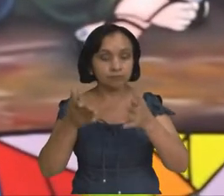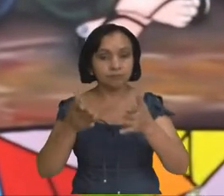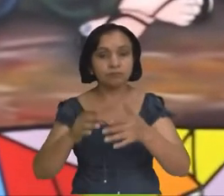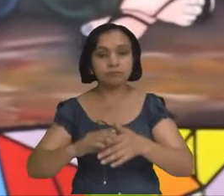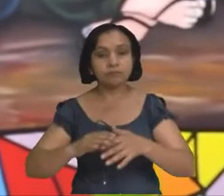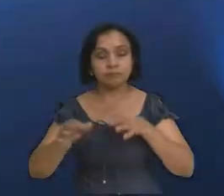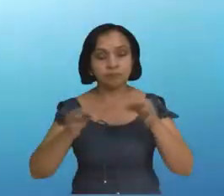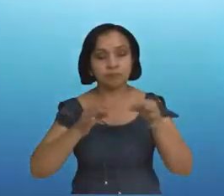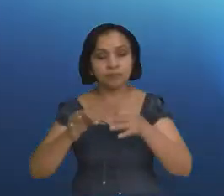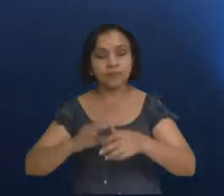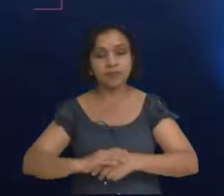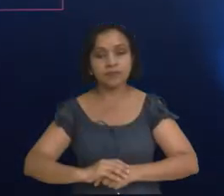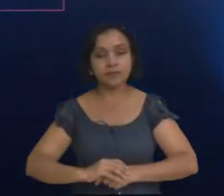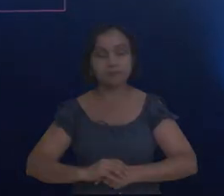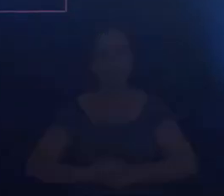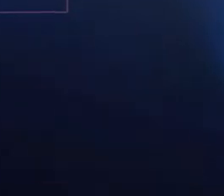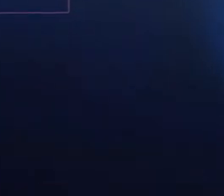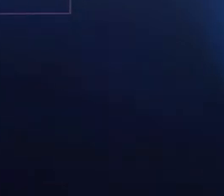Sáenz Padilla.